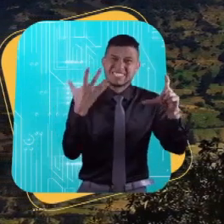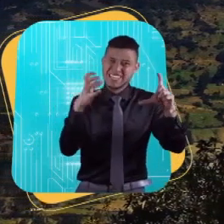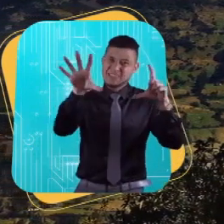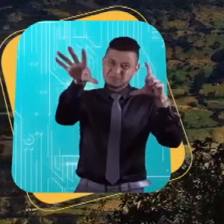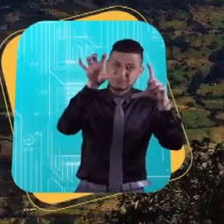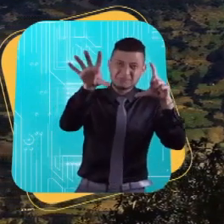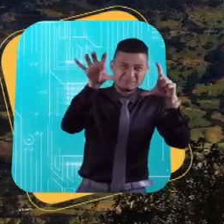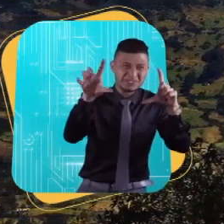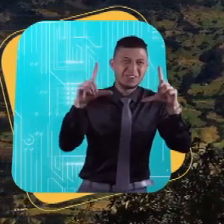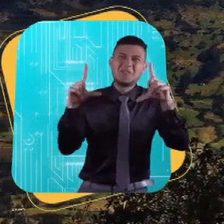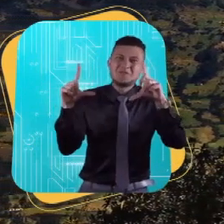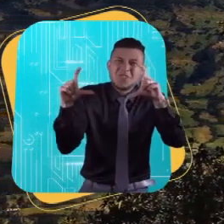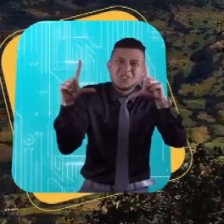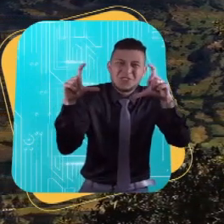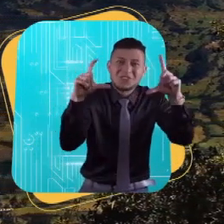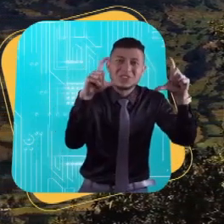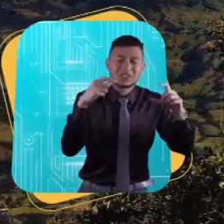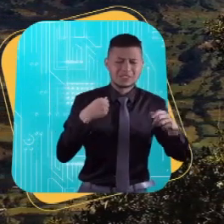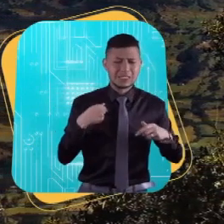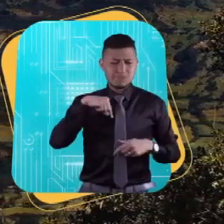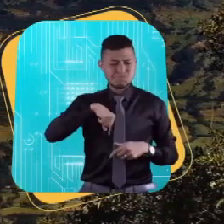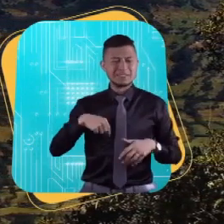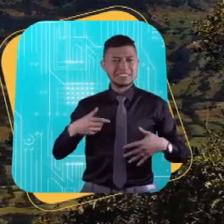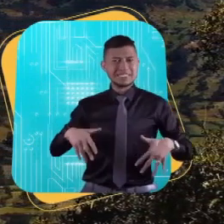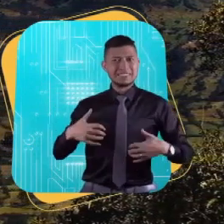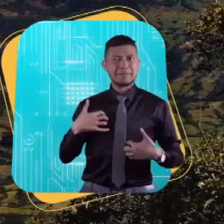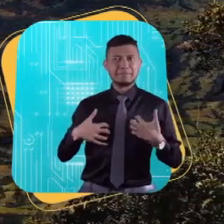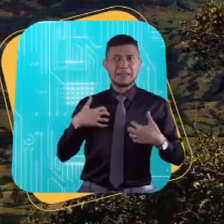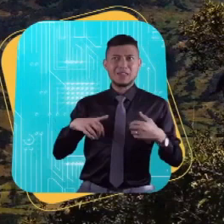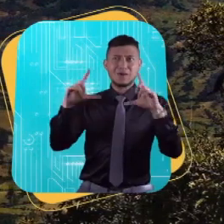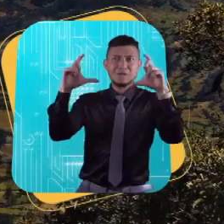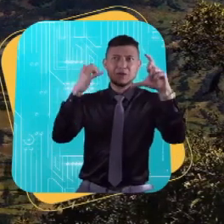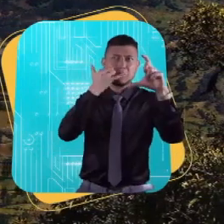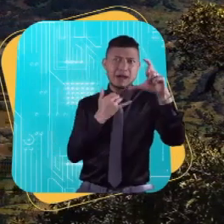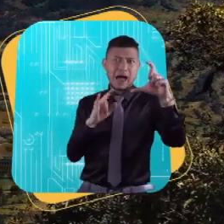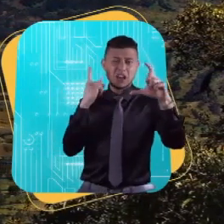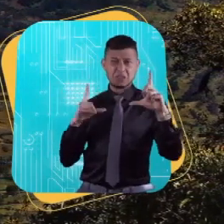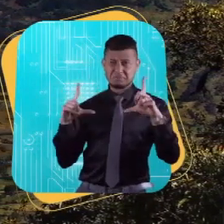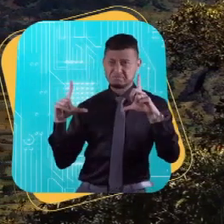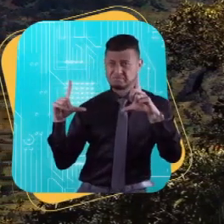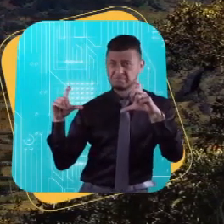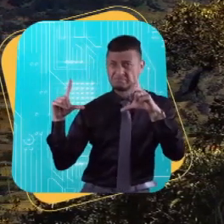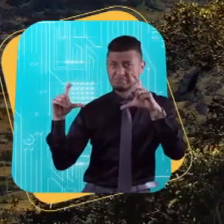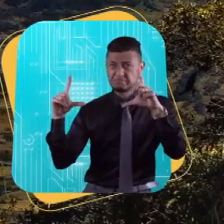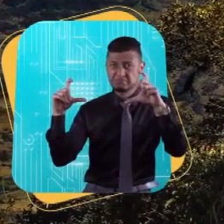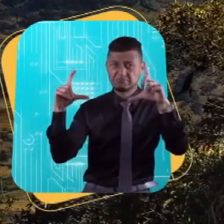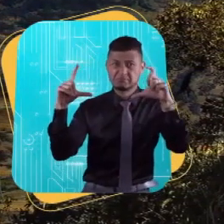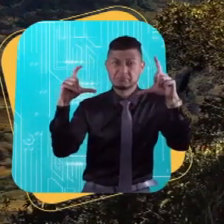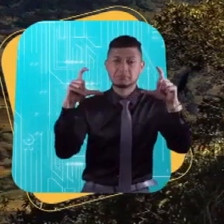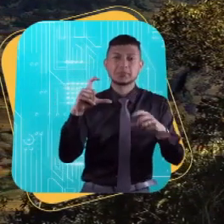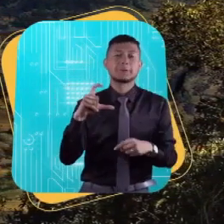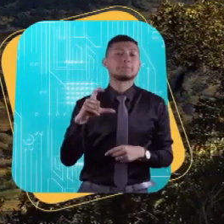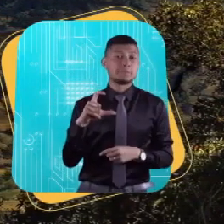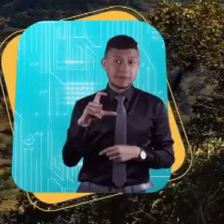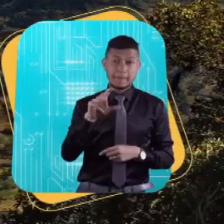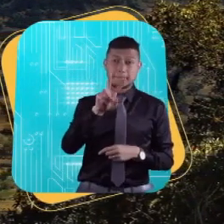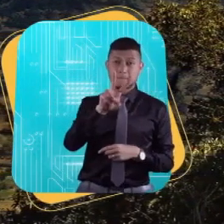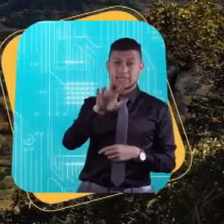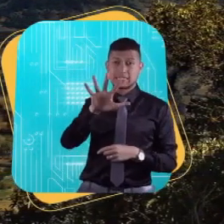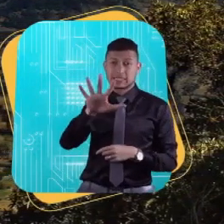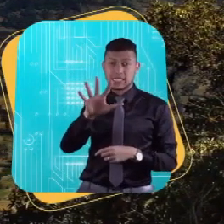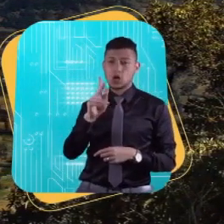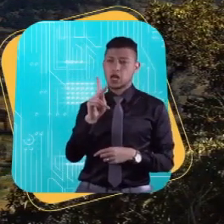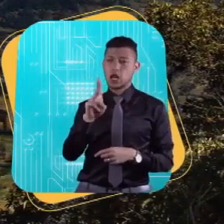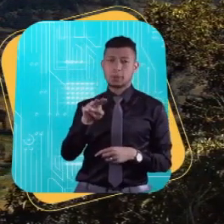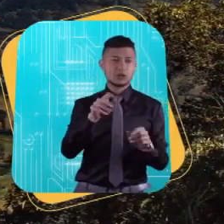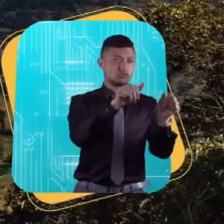disparaba como para que la foto me quedara ahí. Yo estaba tan inseguro de ver que la foto no se me fuera a perder nunca. Ahí está la